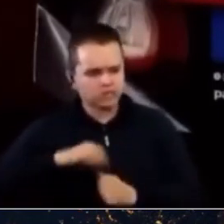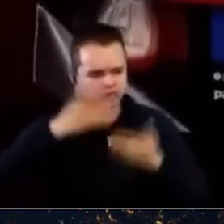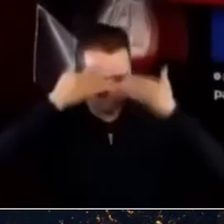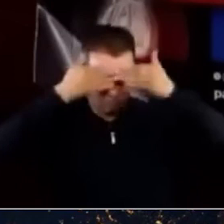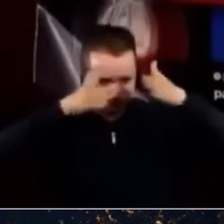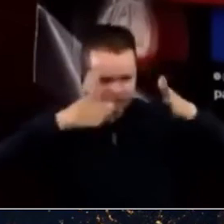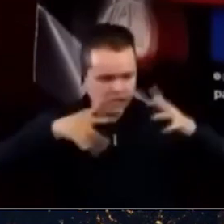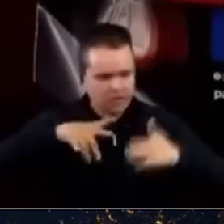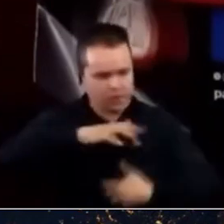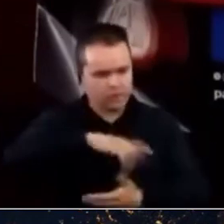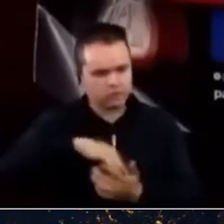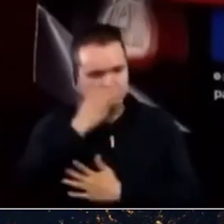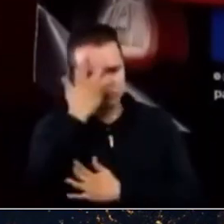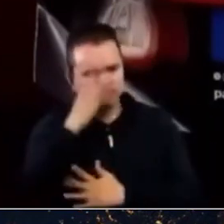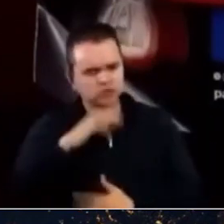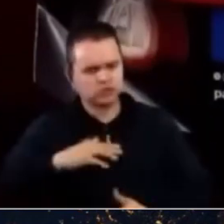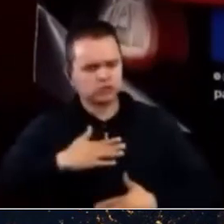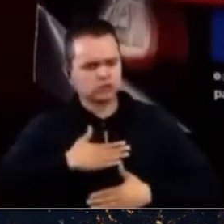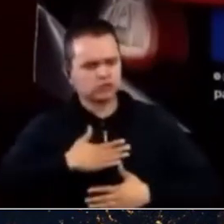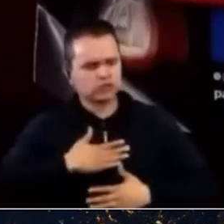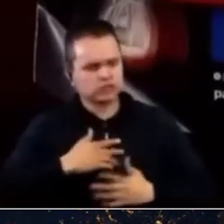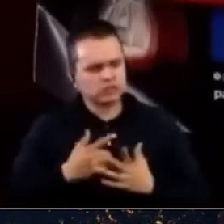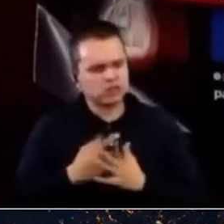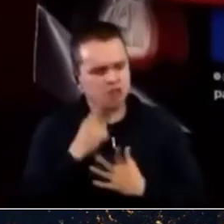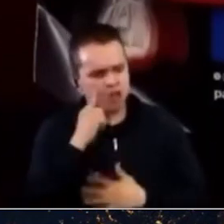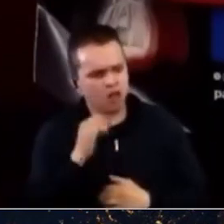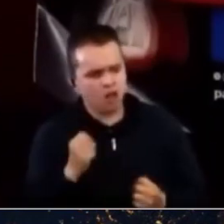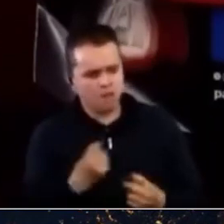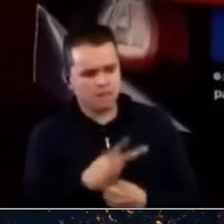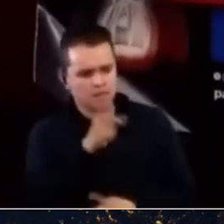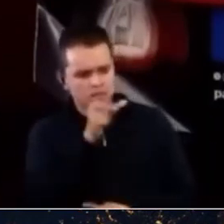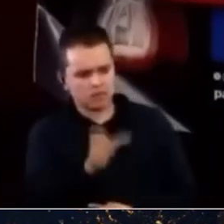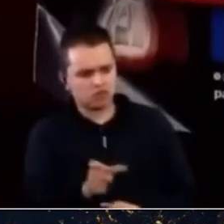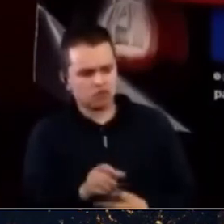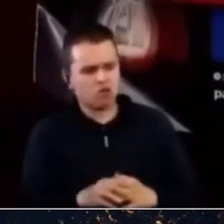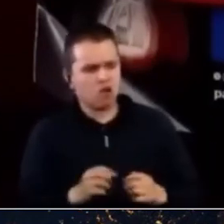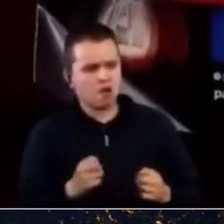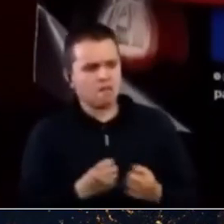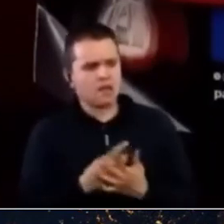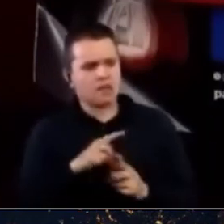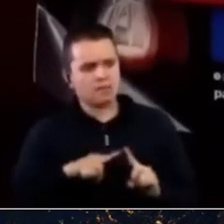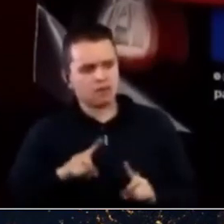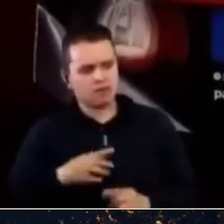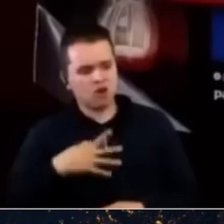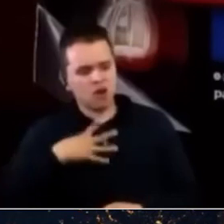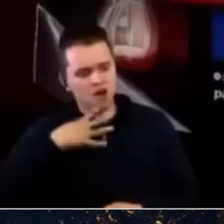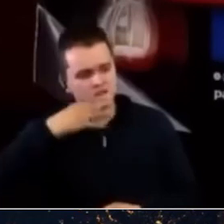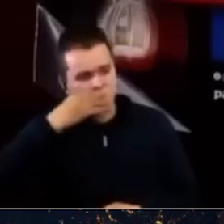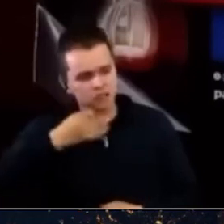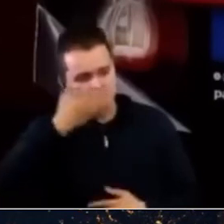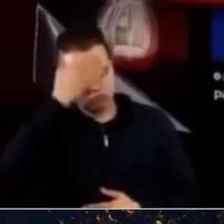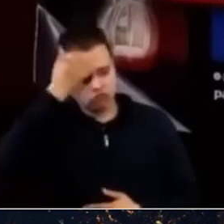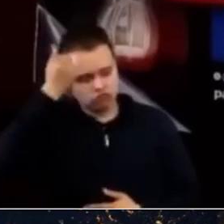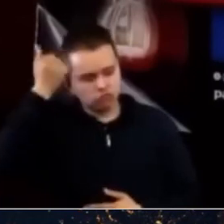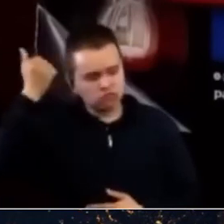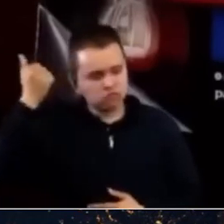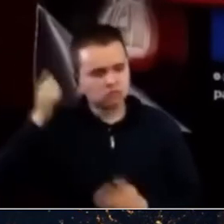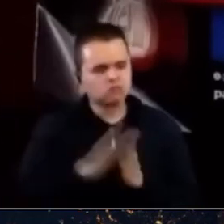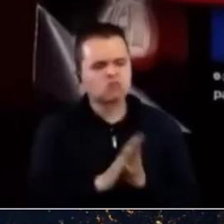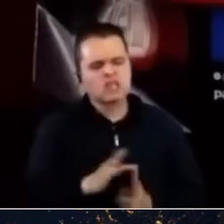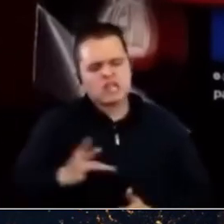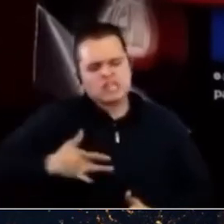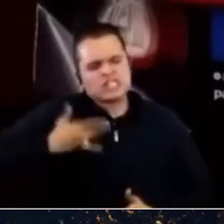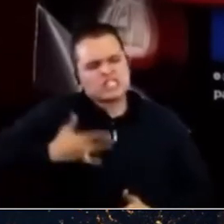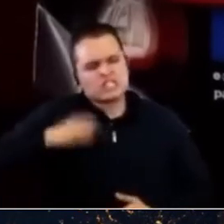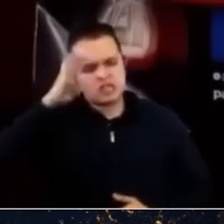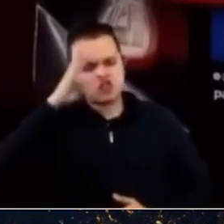democrático, porque se cree que ese victimario es víctima. Ajá, pero la verdadera víctima se olvida. ¿Qué siente